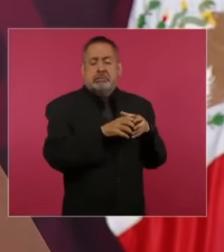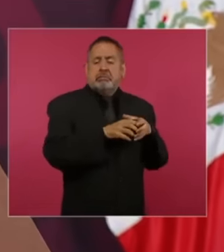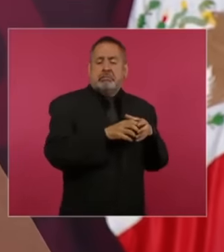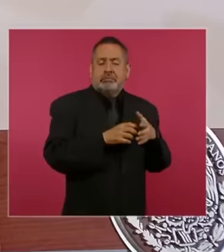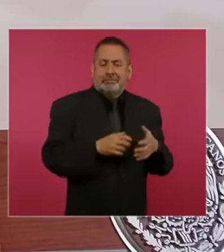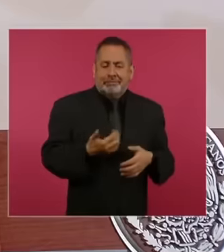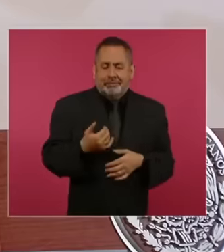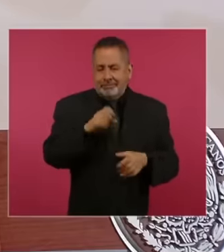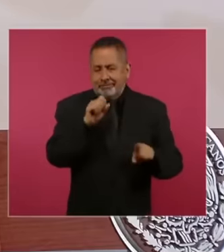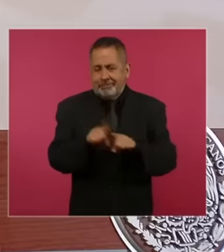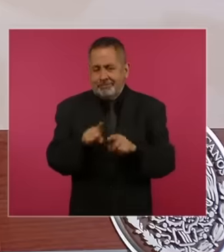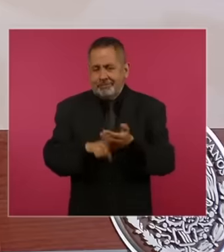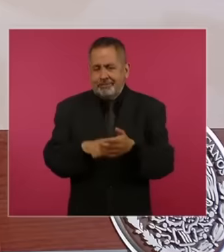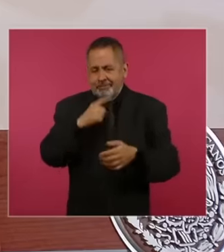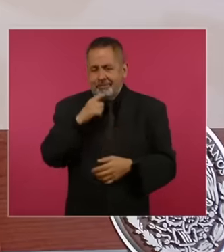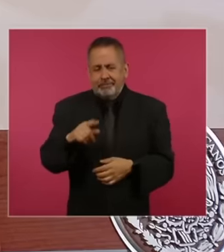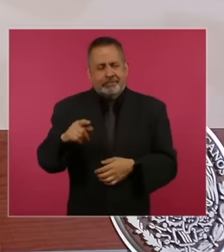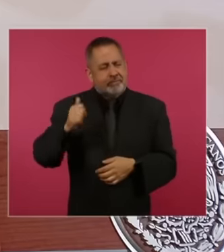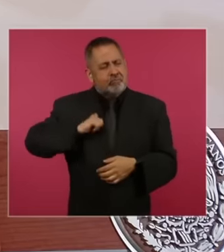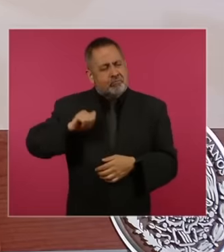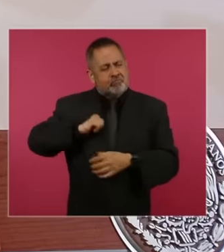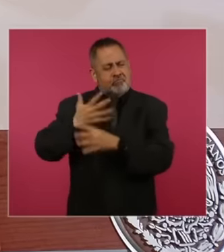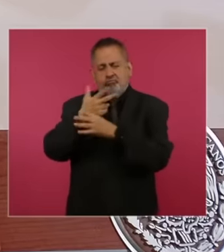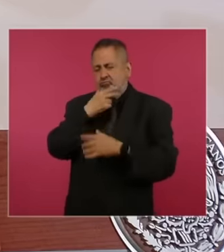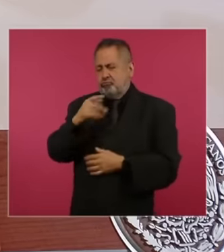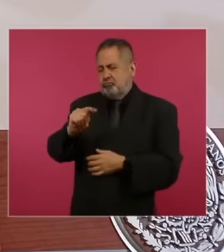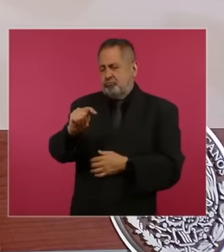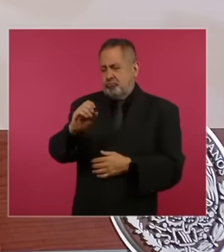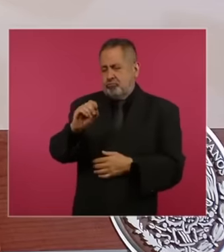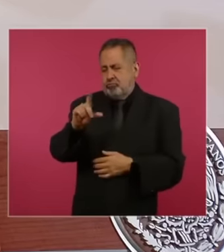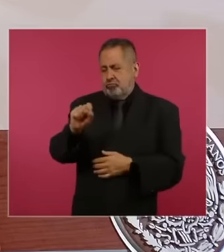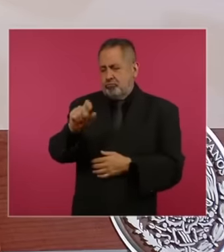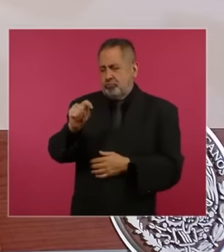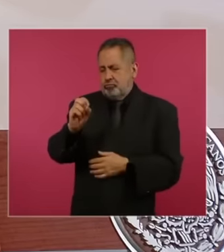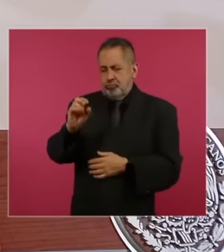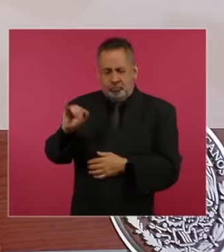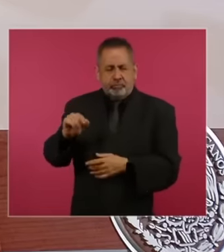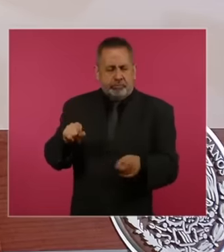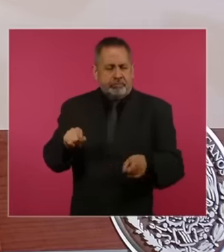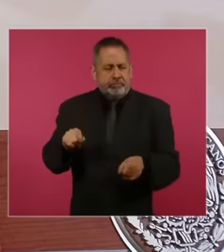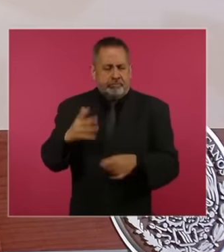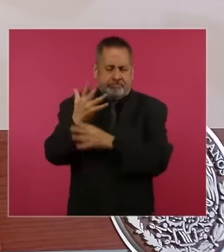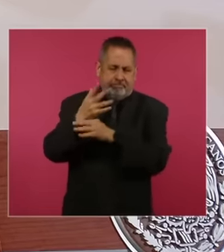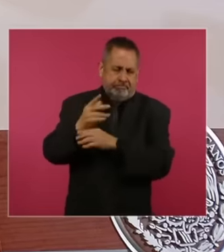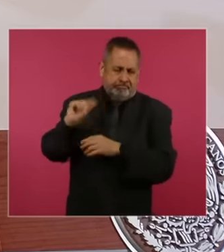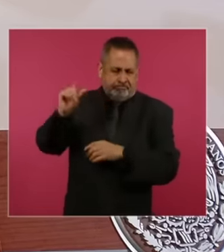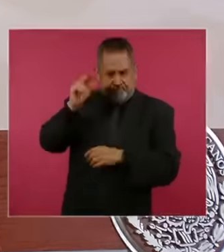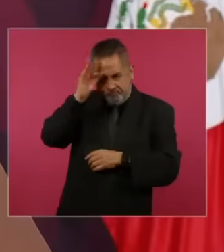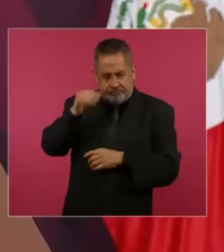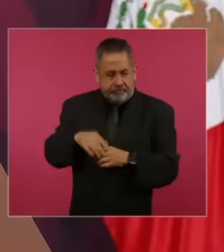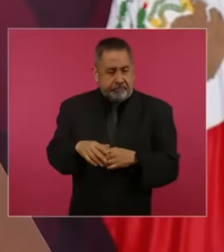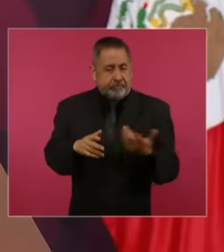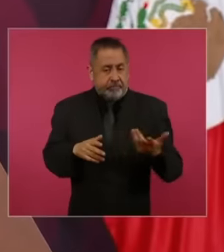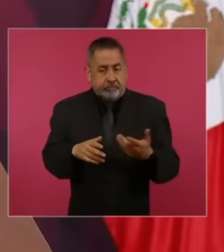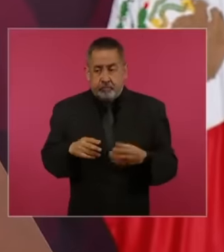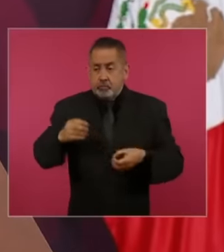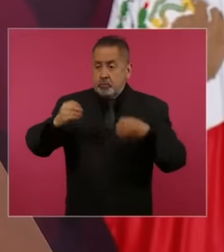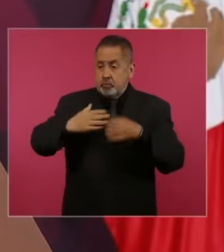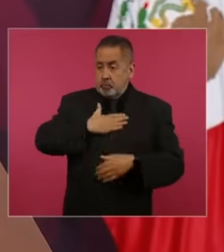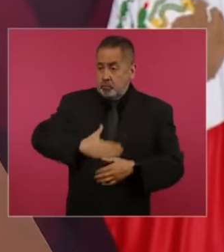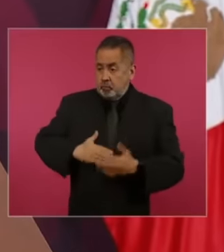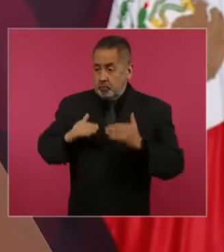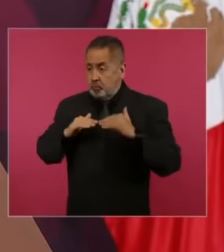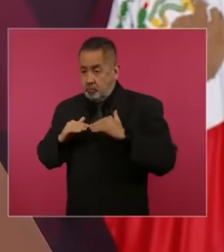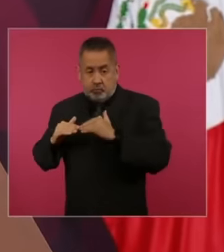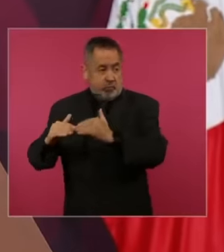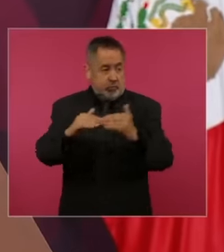decía Tolstoy, un Estado que no procura la justicia,